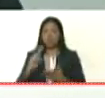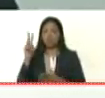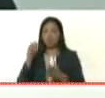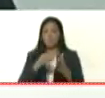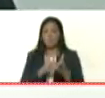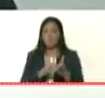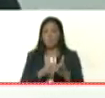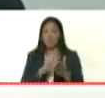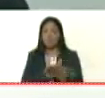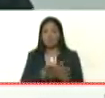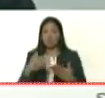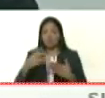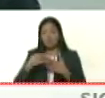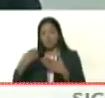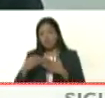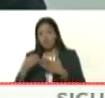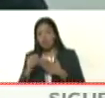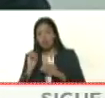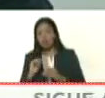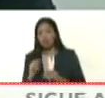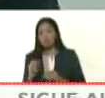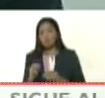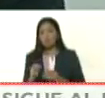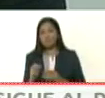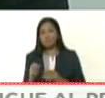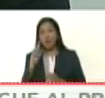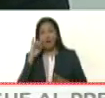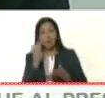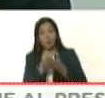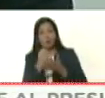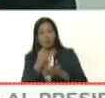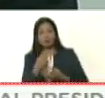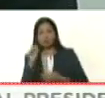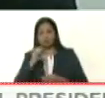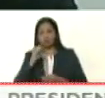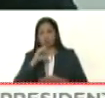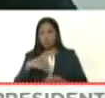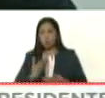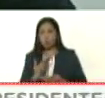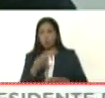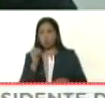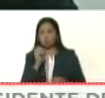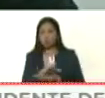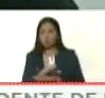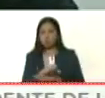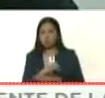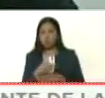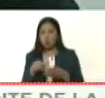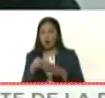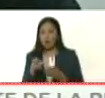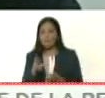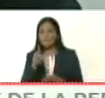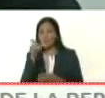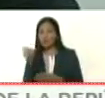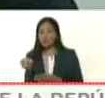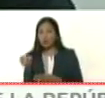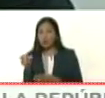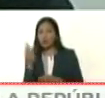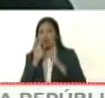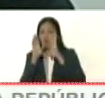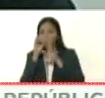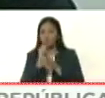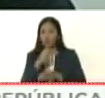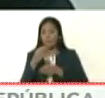2.000 millones de dólares. En aquella grabación que se hizo pública, Guaidó le dijo, sí, yo lo voy a pasar una persona de mi confianza para que ustedes hagan